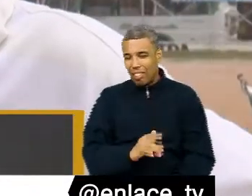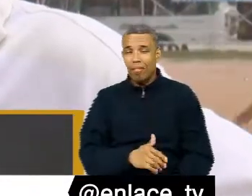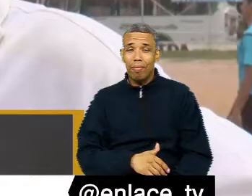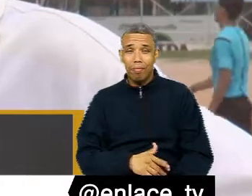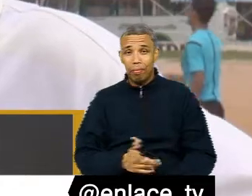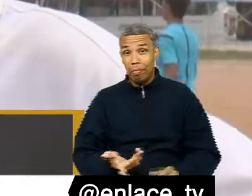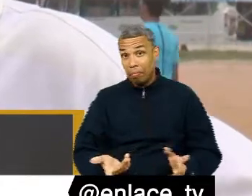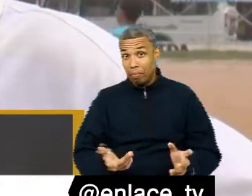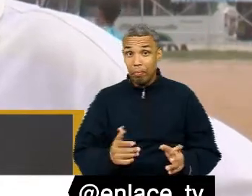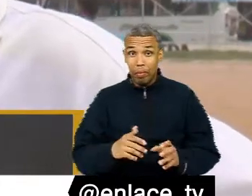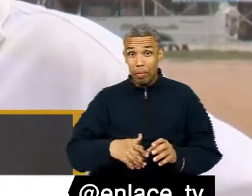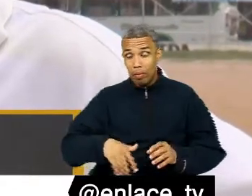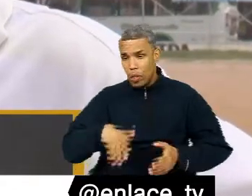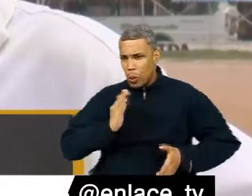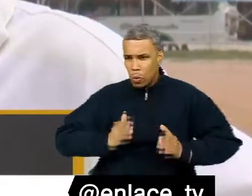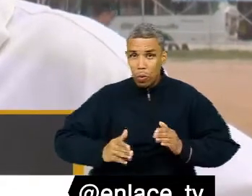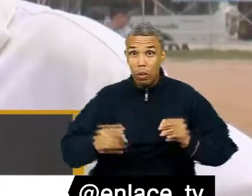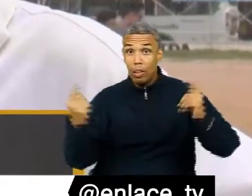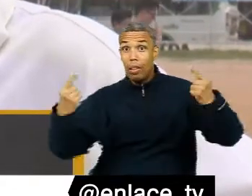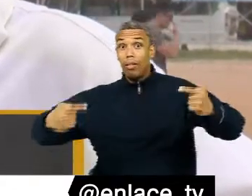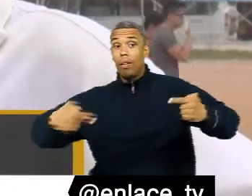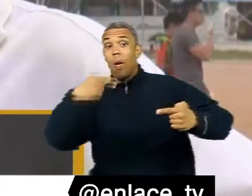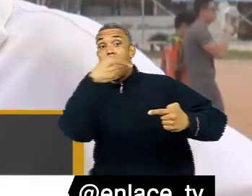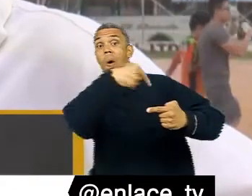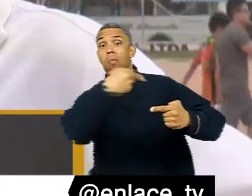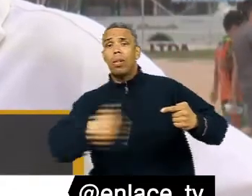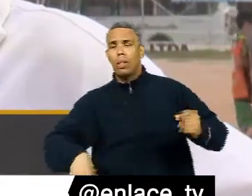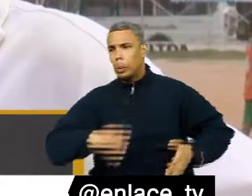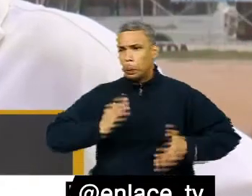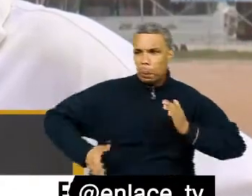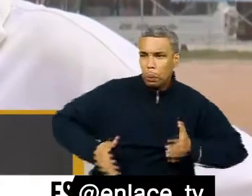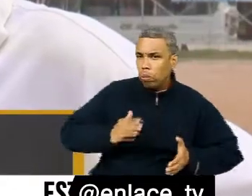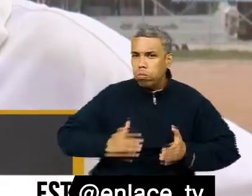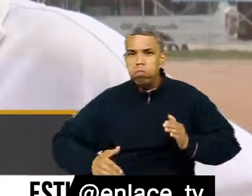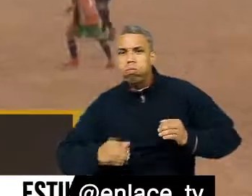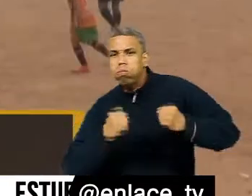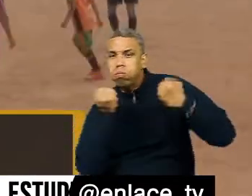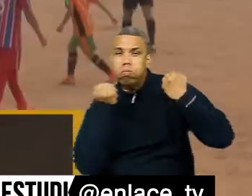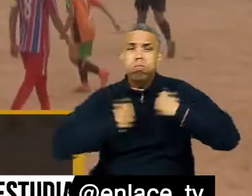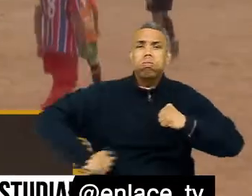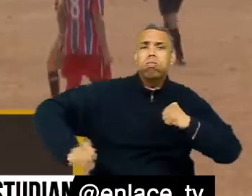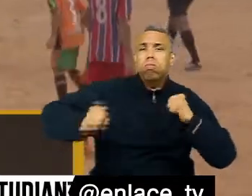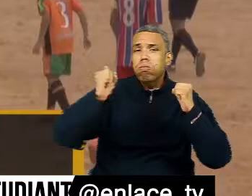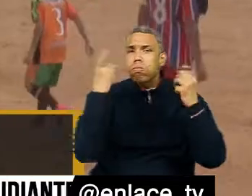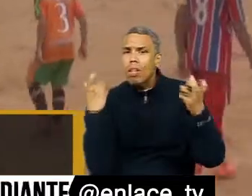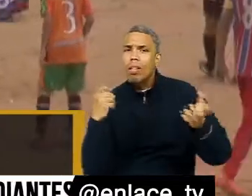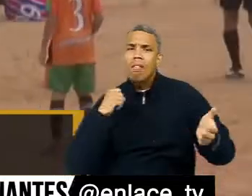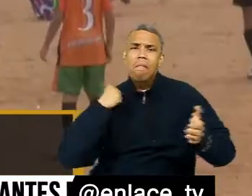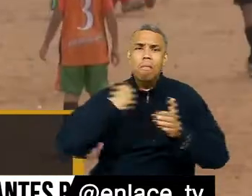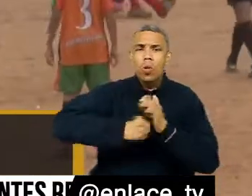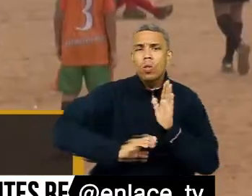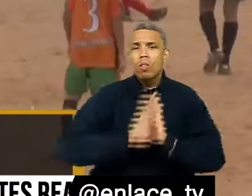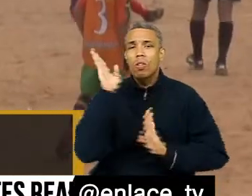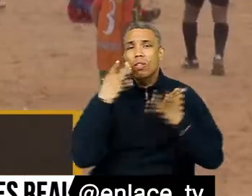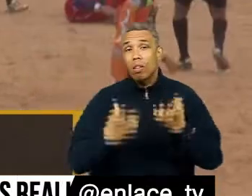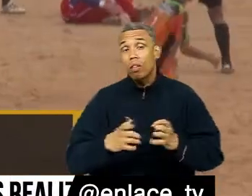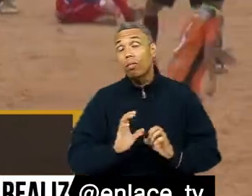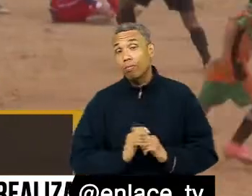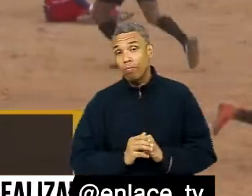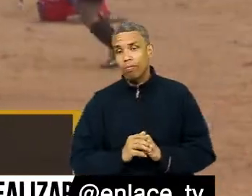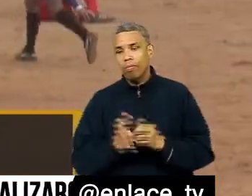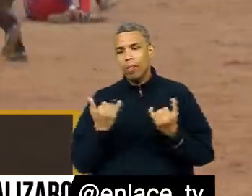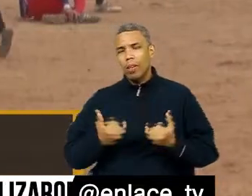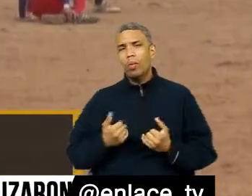equipo que corre mucho, que hace las cosas bien, que también está trabajando, que se está preparando para hacer cada día mejor. Ahora solo resta esperar cuál es el nombre del equipo